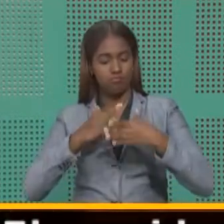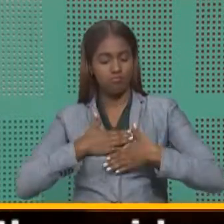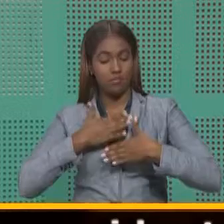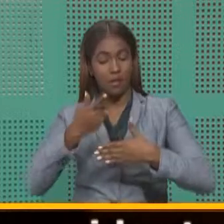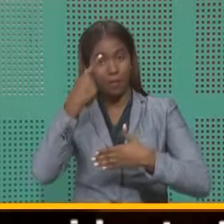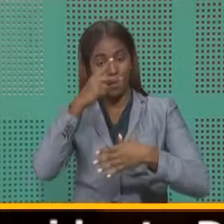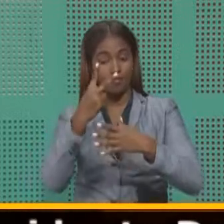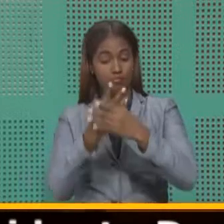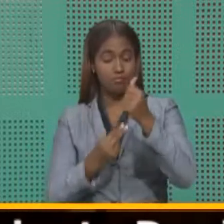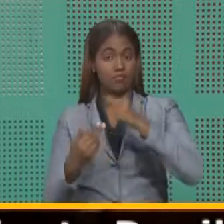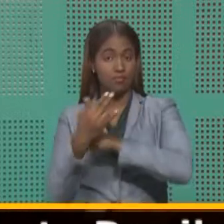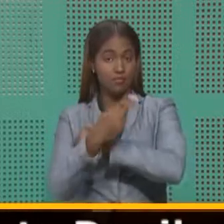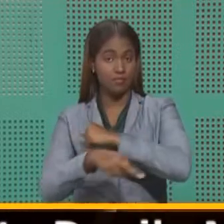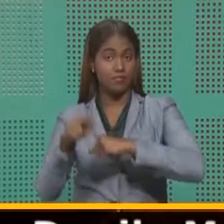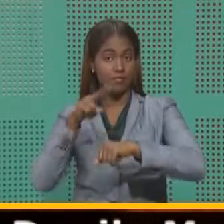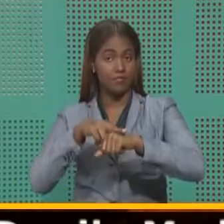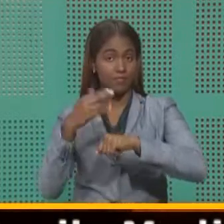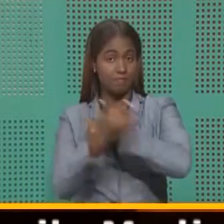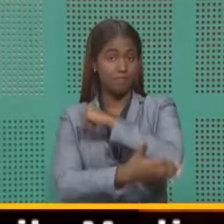naciones